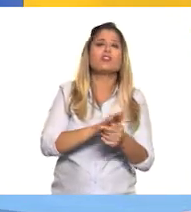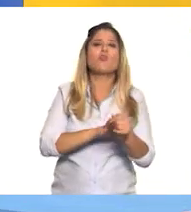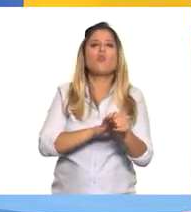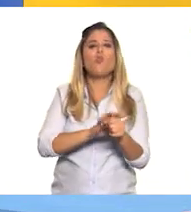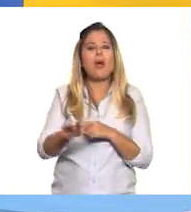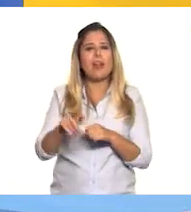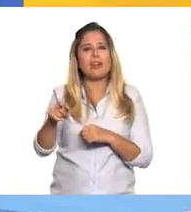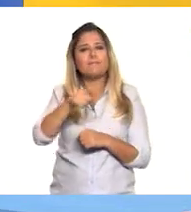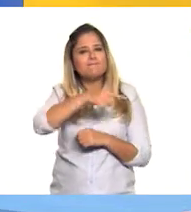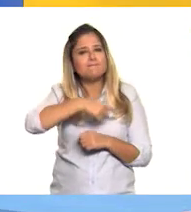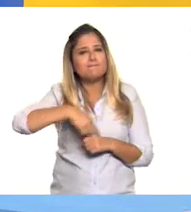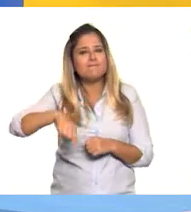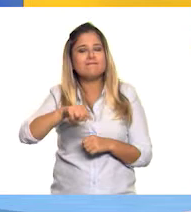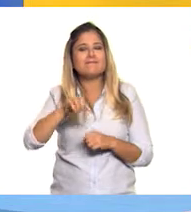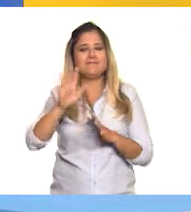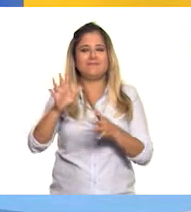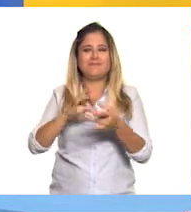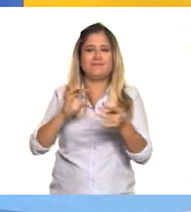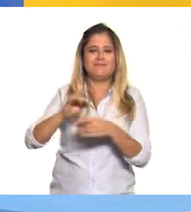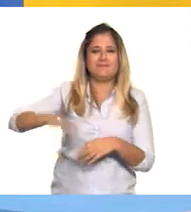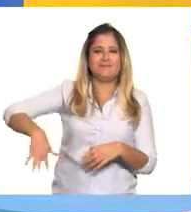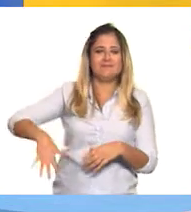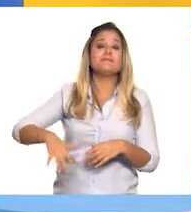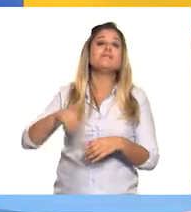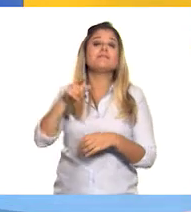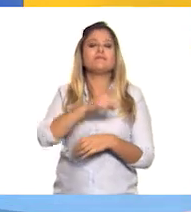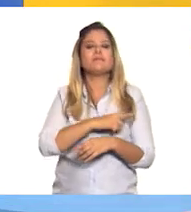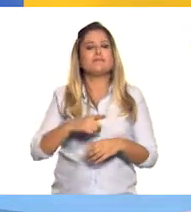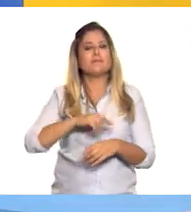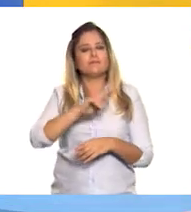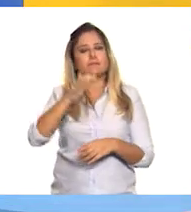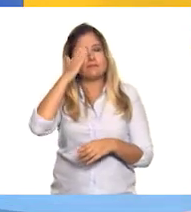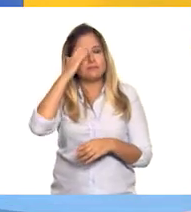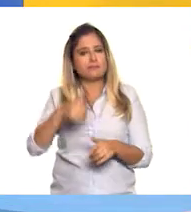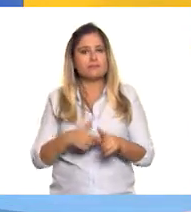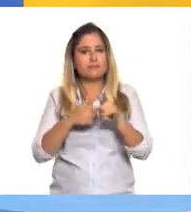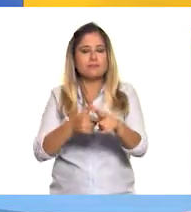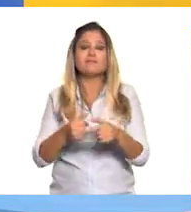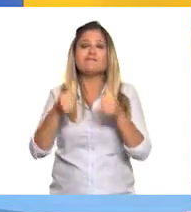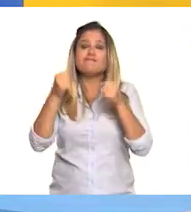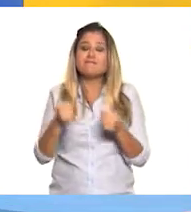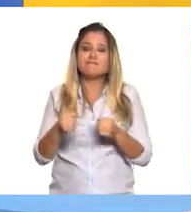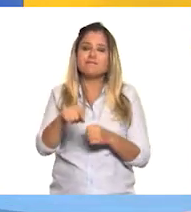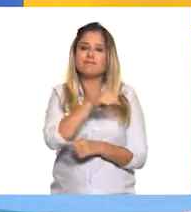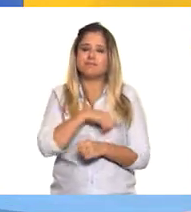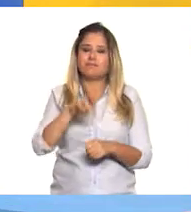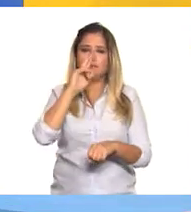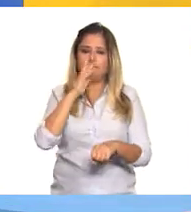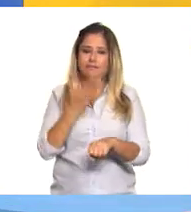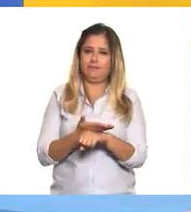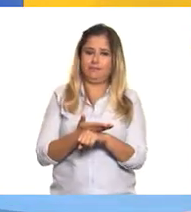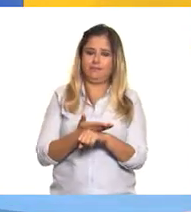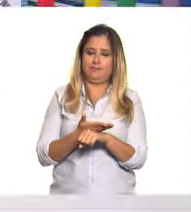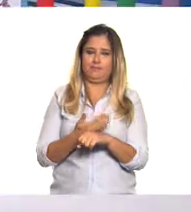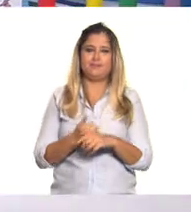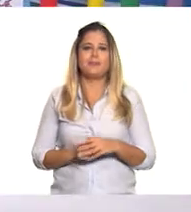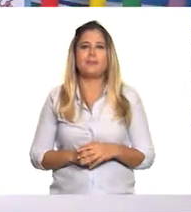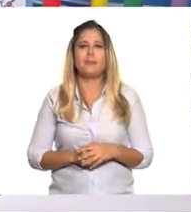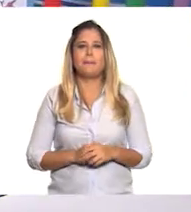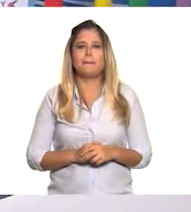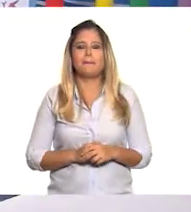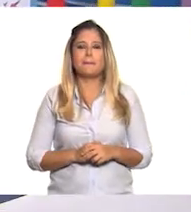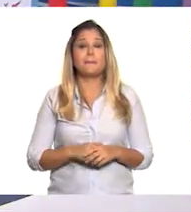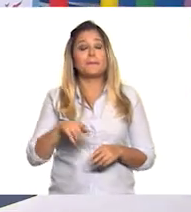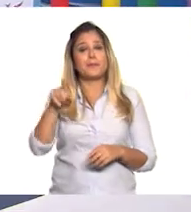serán. Ya que lo definimos, hay que reconocer que mantenerlo seguro será nuestra responsabilidad. Y no